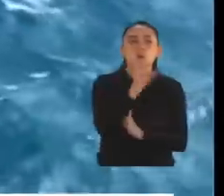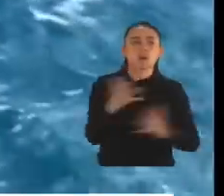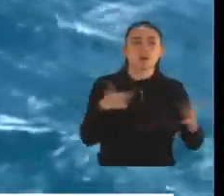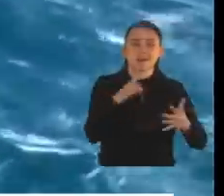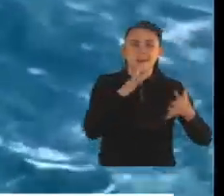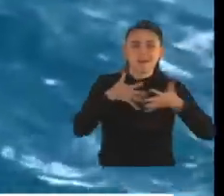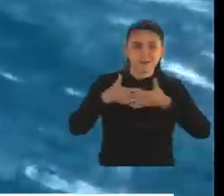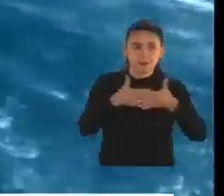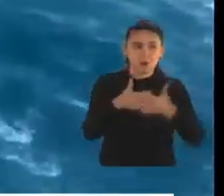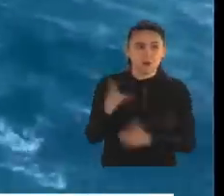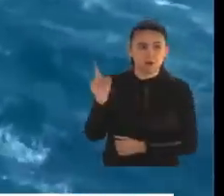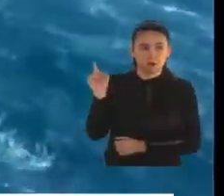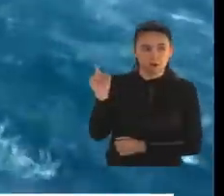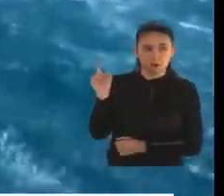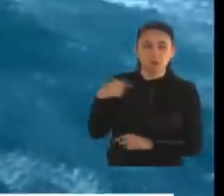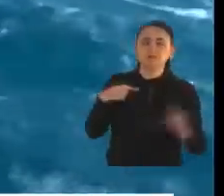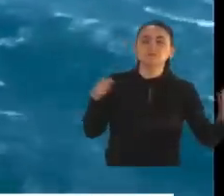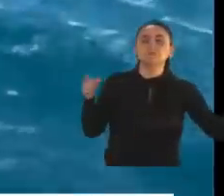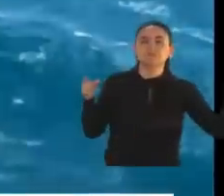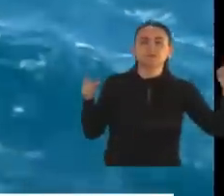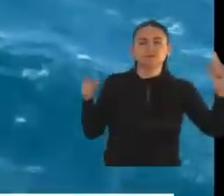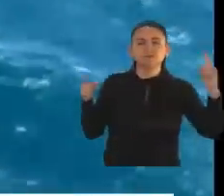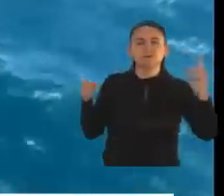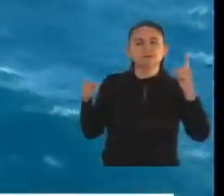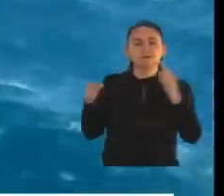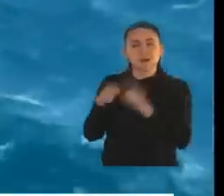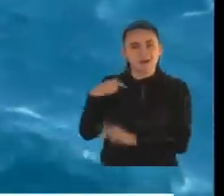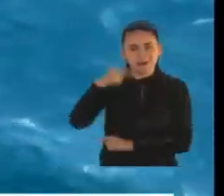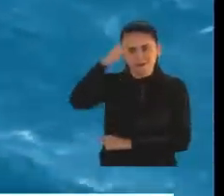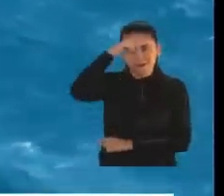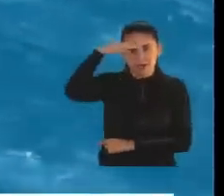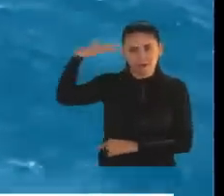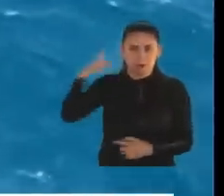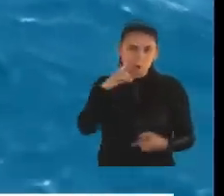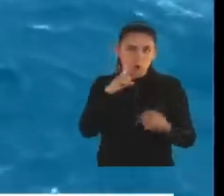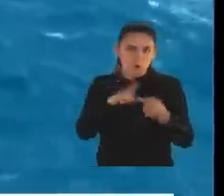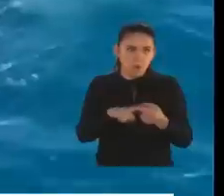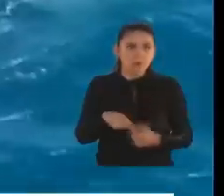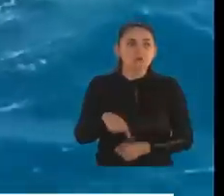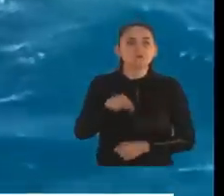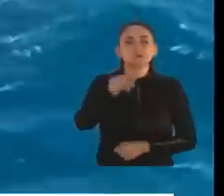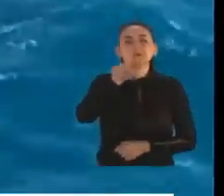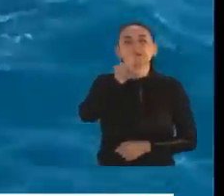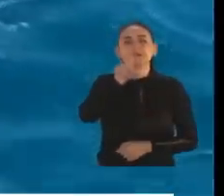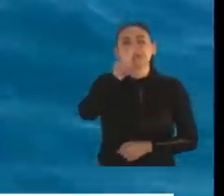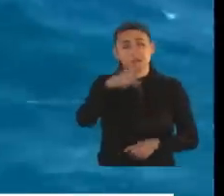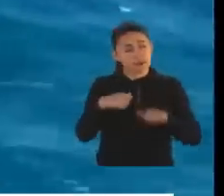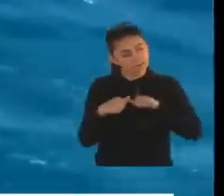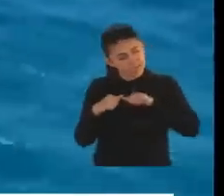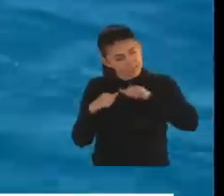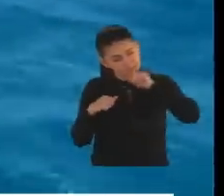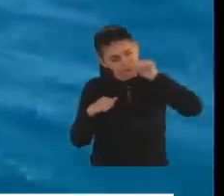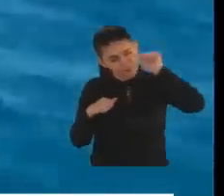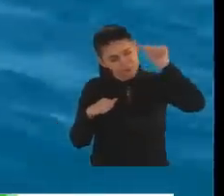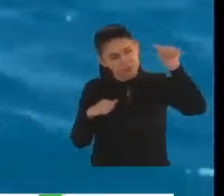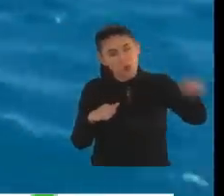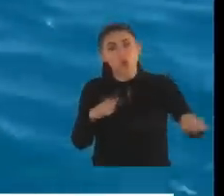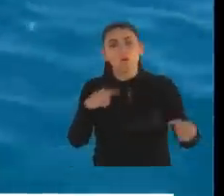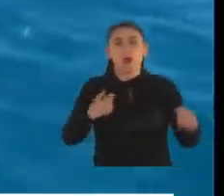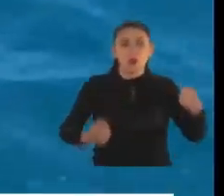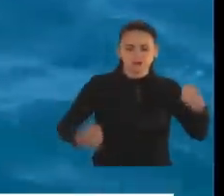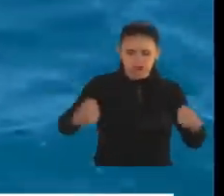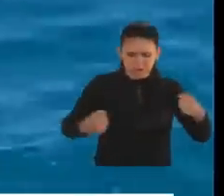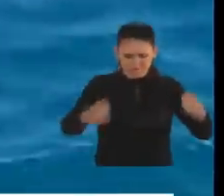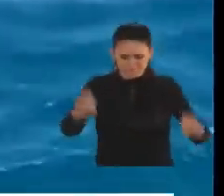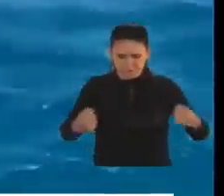de Estados Unidos y con destino a Cartagena transitaba por Bocas de Ceniza. A 67 millas reportaron que quedaron sin timón y